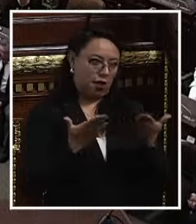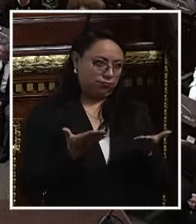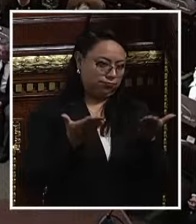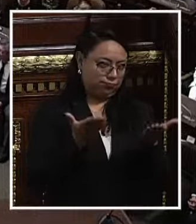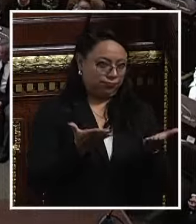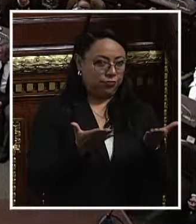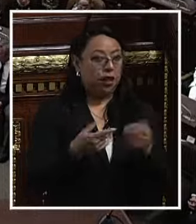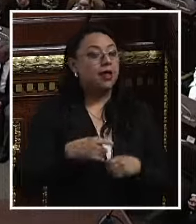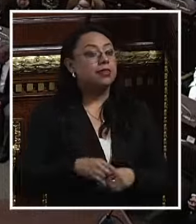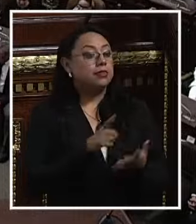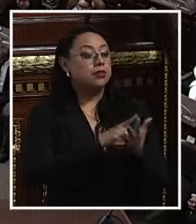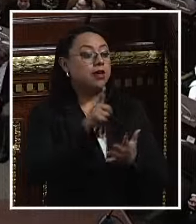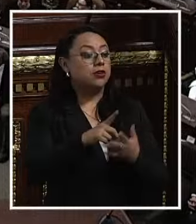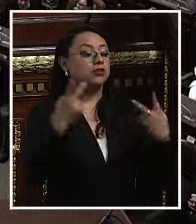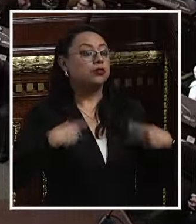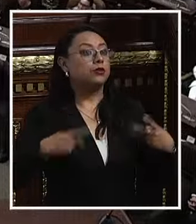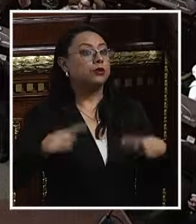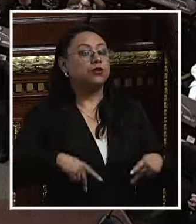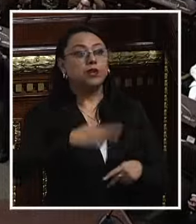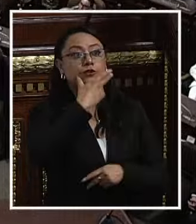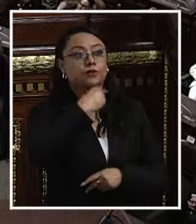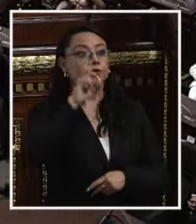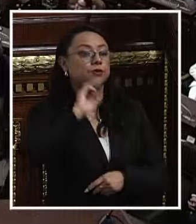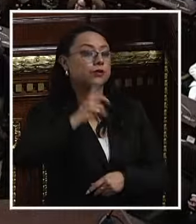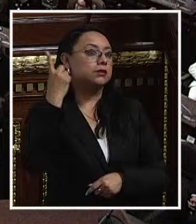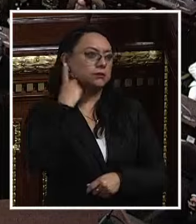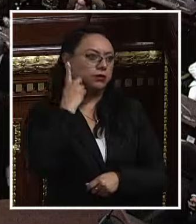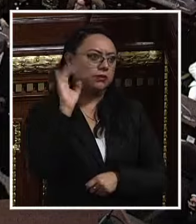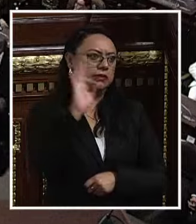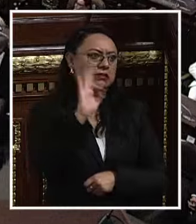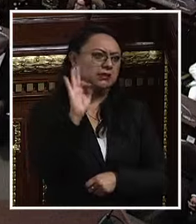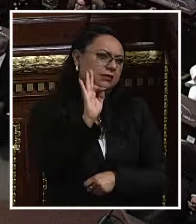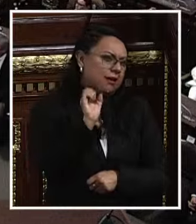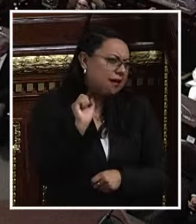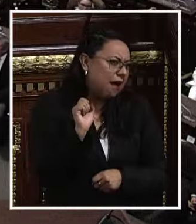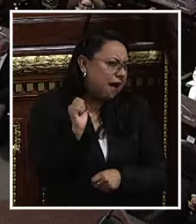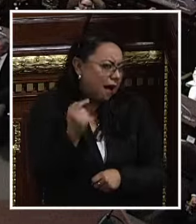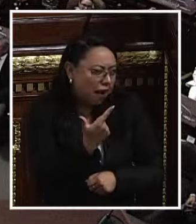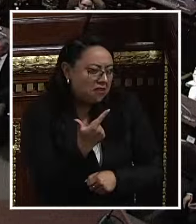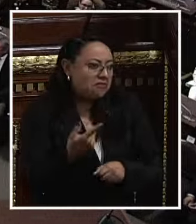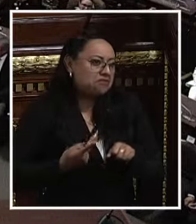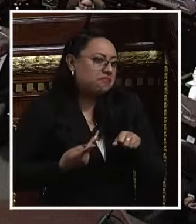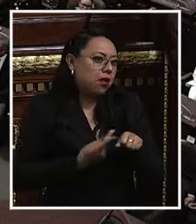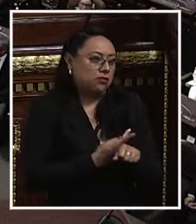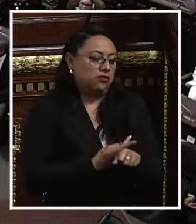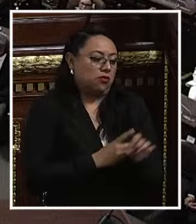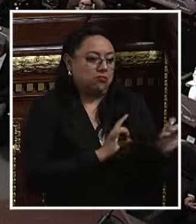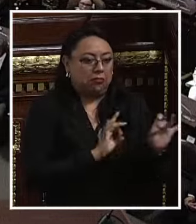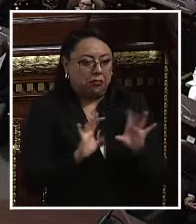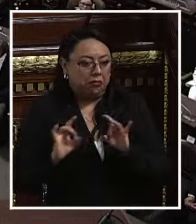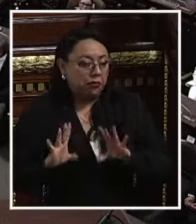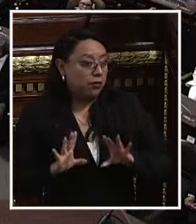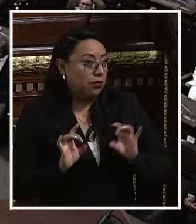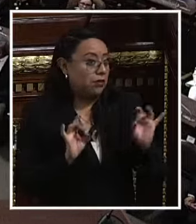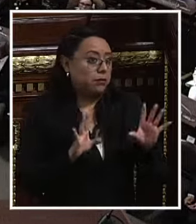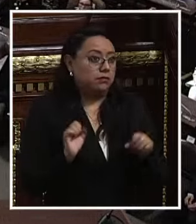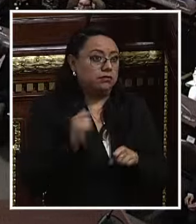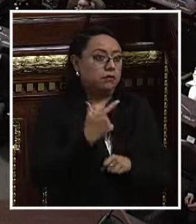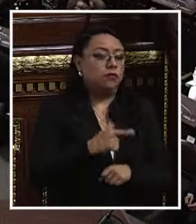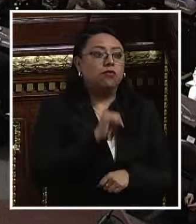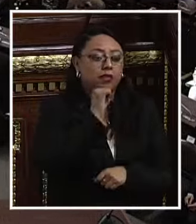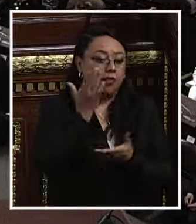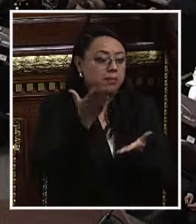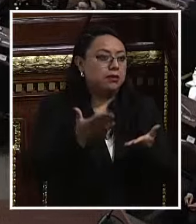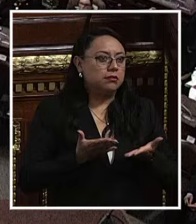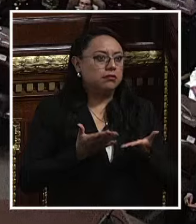legisladoras electas que por alguna circunstancia no se encuentran presentes y se